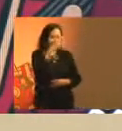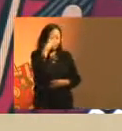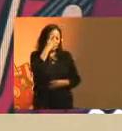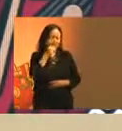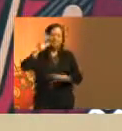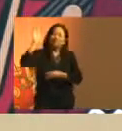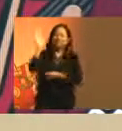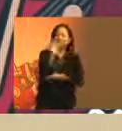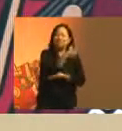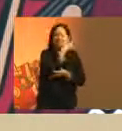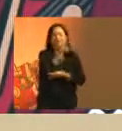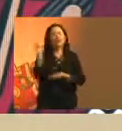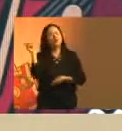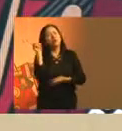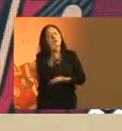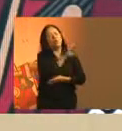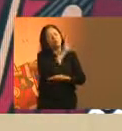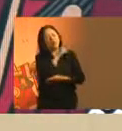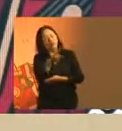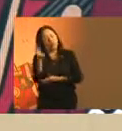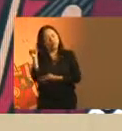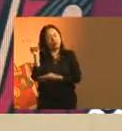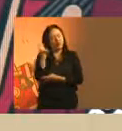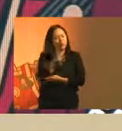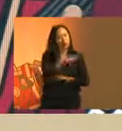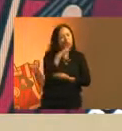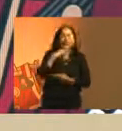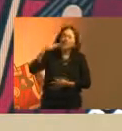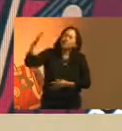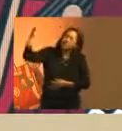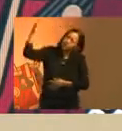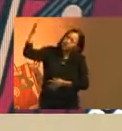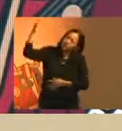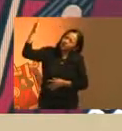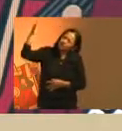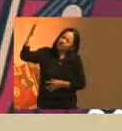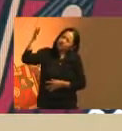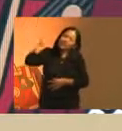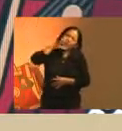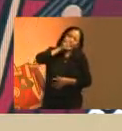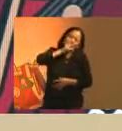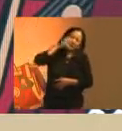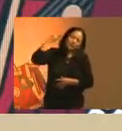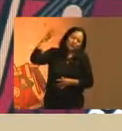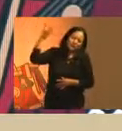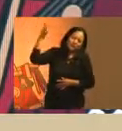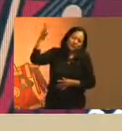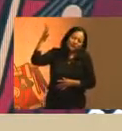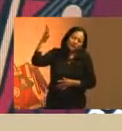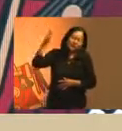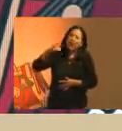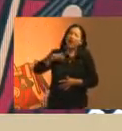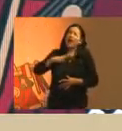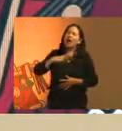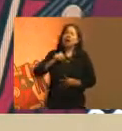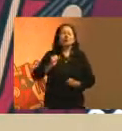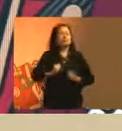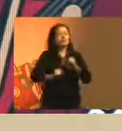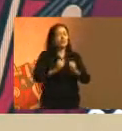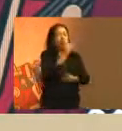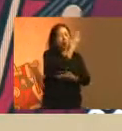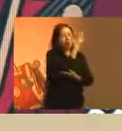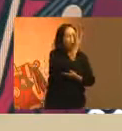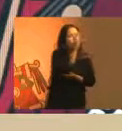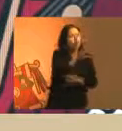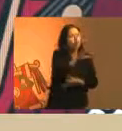viento con lo empieza a desteñir las un sol naranja y ajeno ayer baje por naranja tiríndaro y